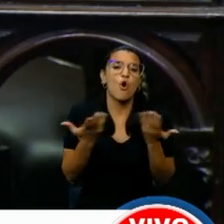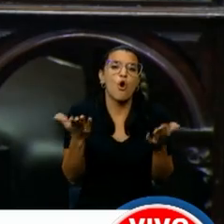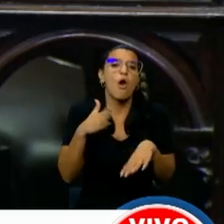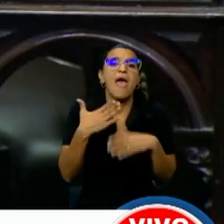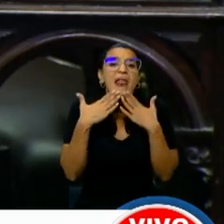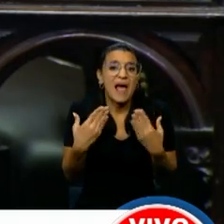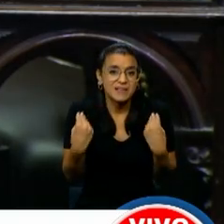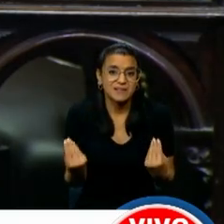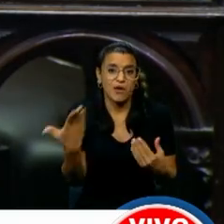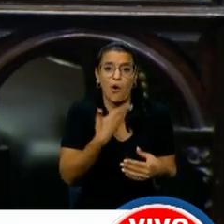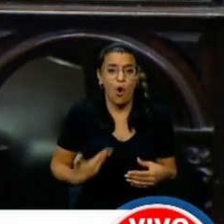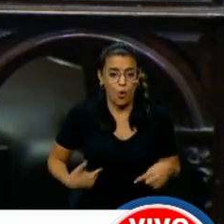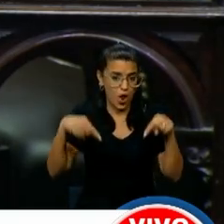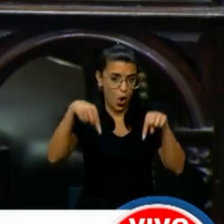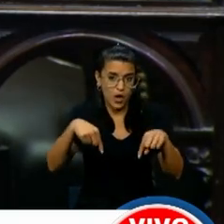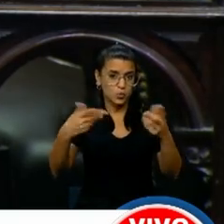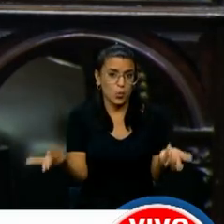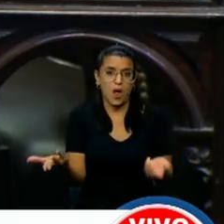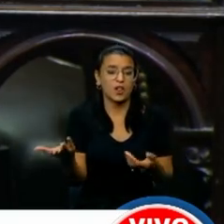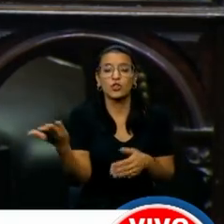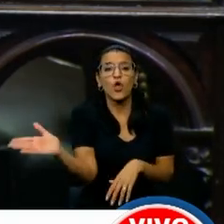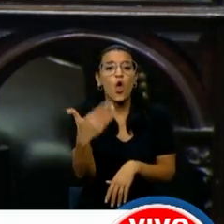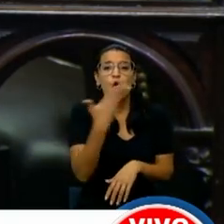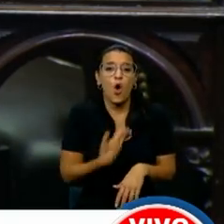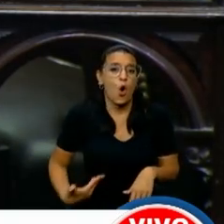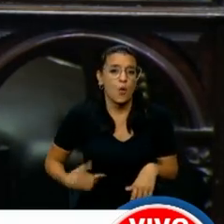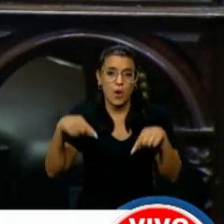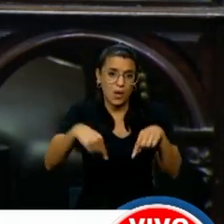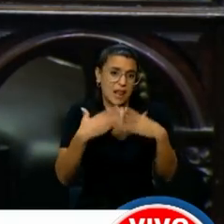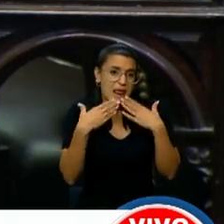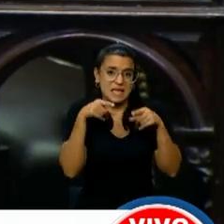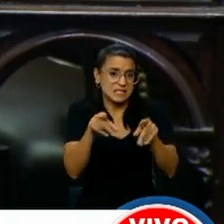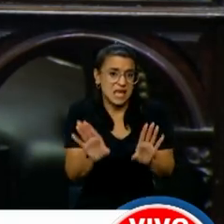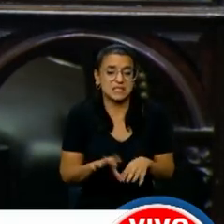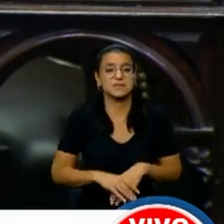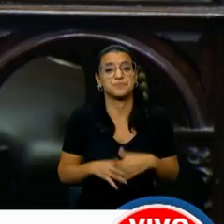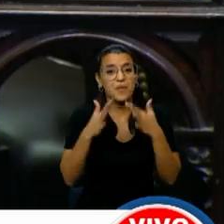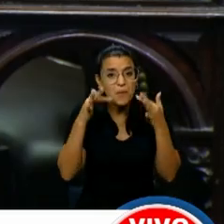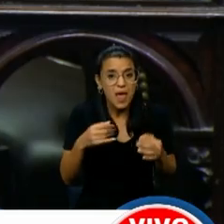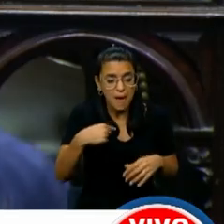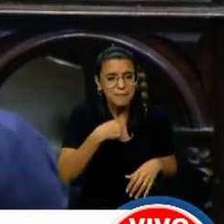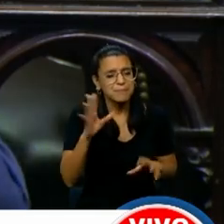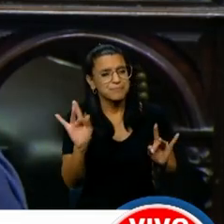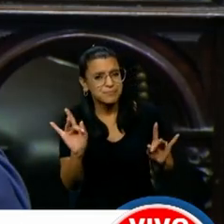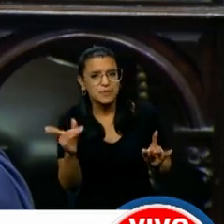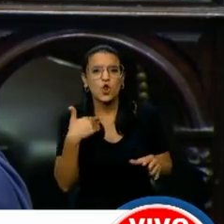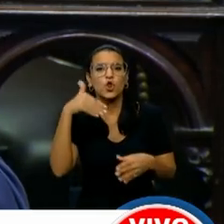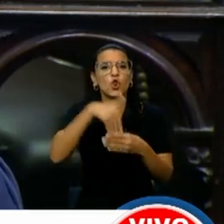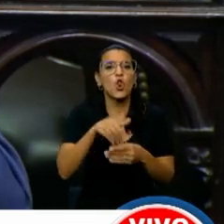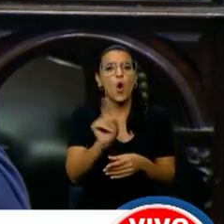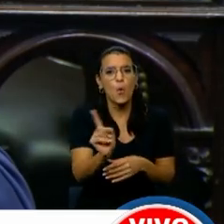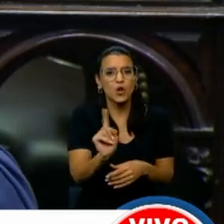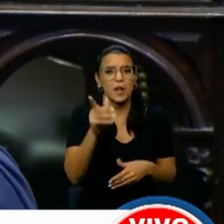de el gobierno actual todo ahora el gobierno actual la verdad es que a mí me cuesta mucho no votar